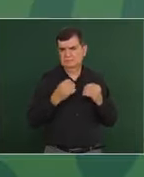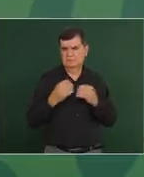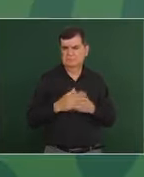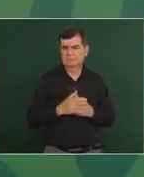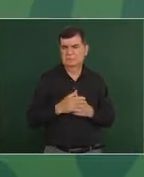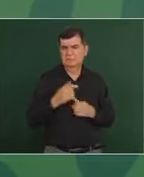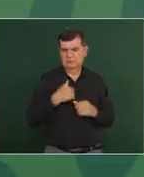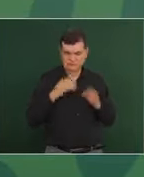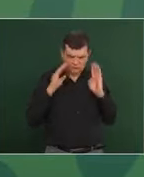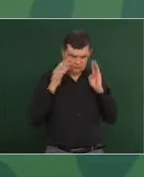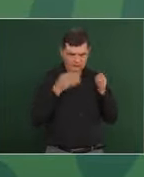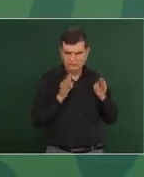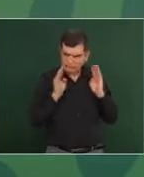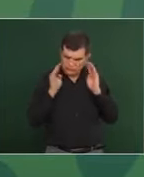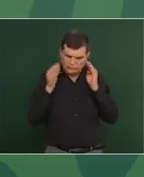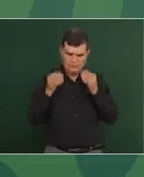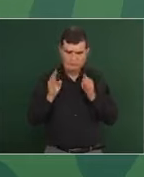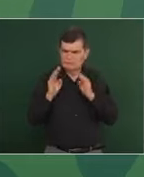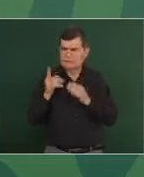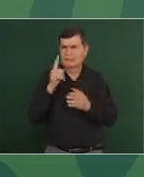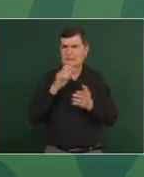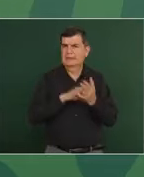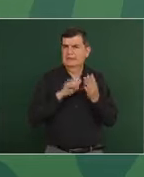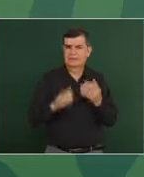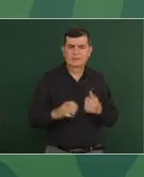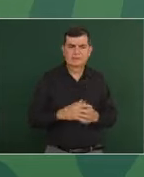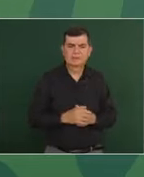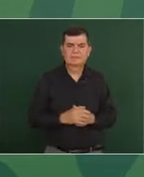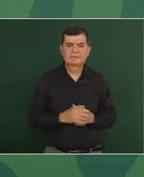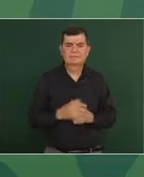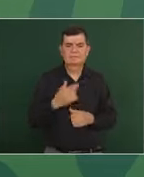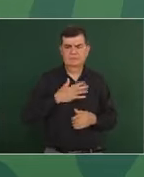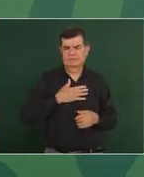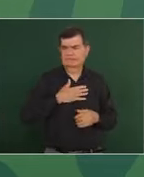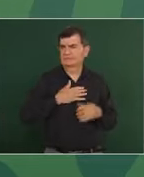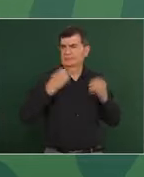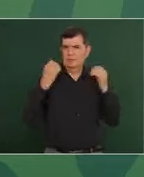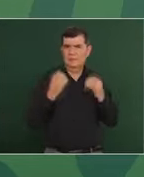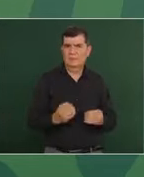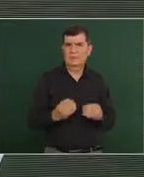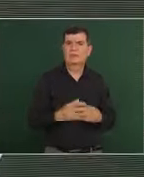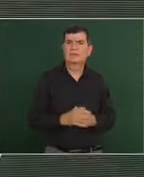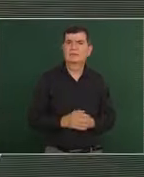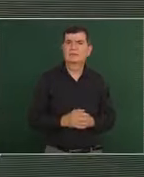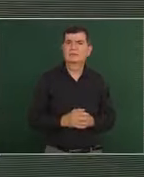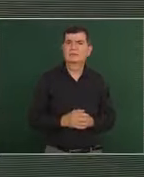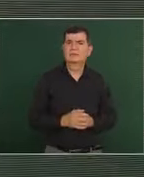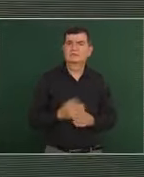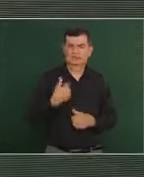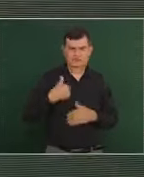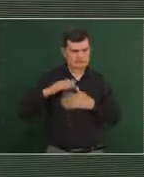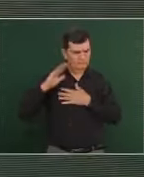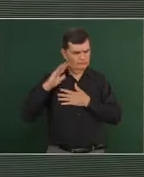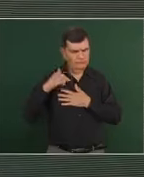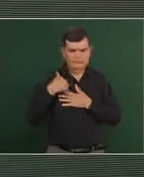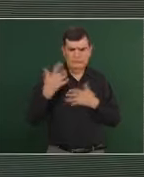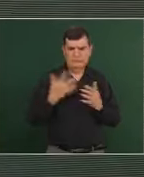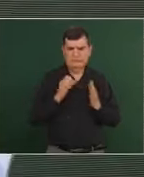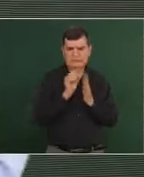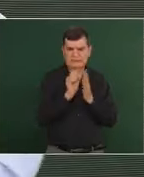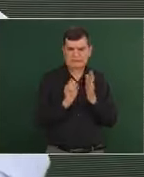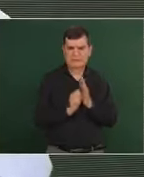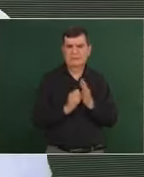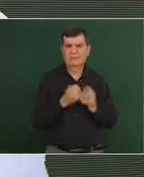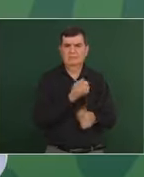que estoy dedicado a eso. Por ejemplo, me comprometí a que vamos a tener un sistema de